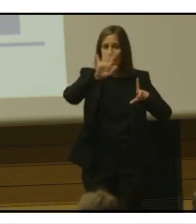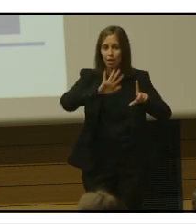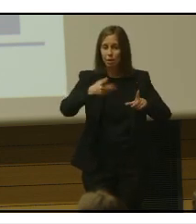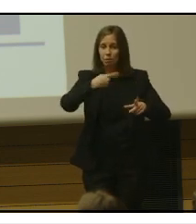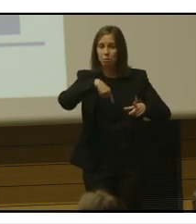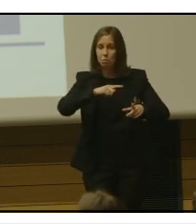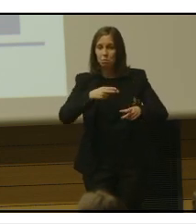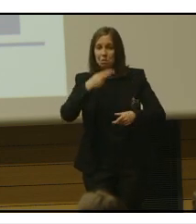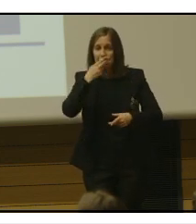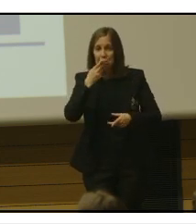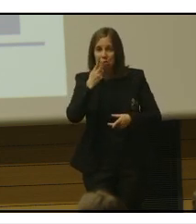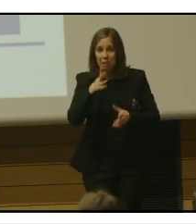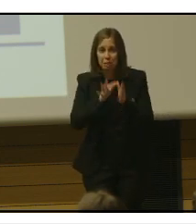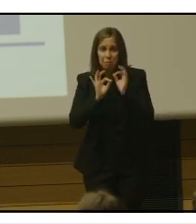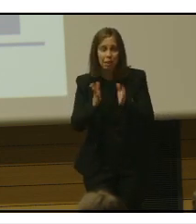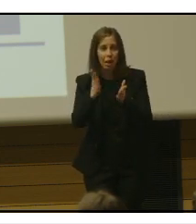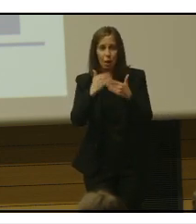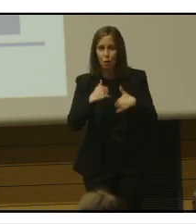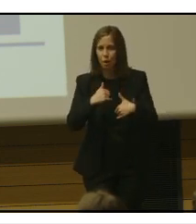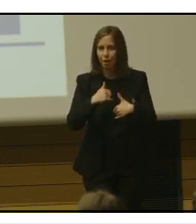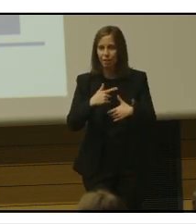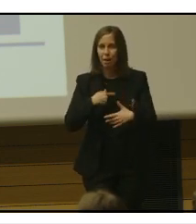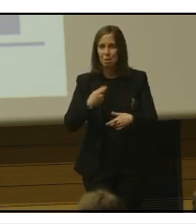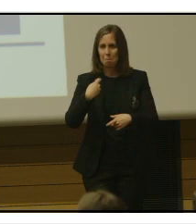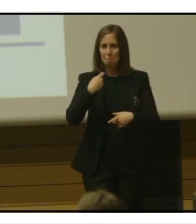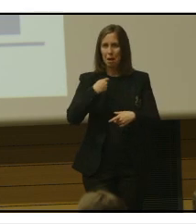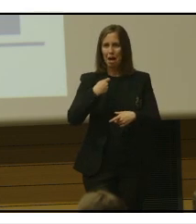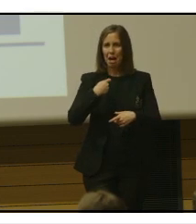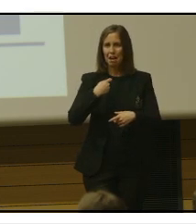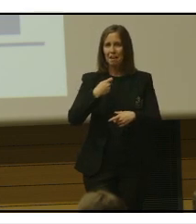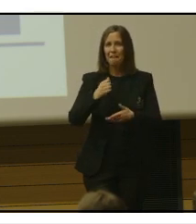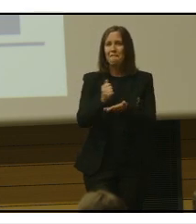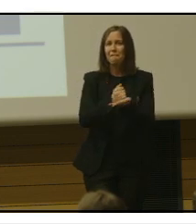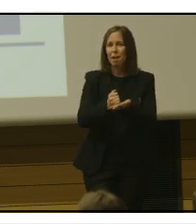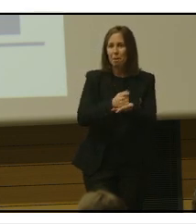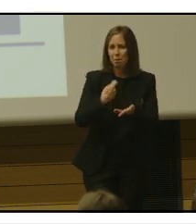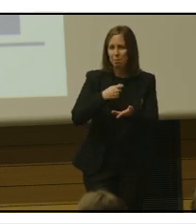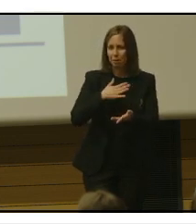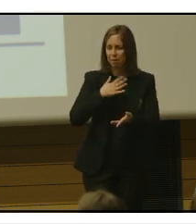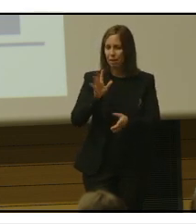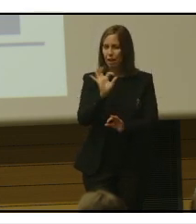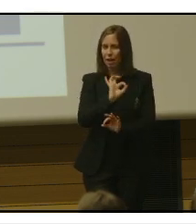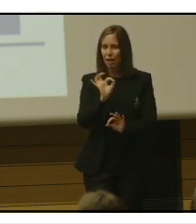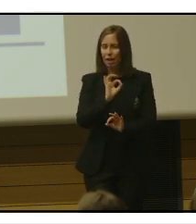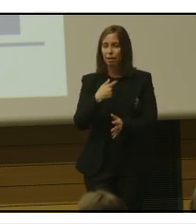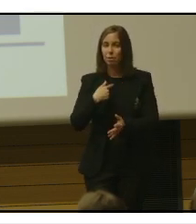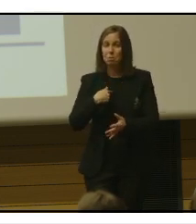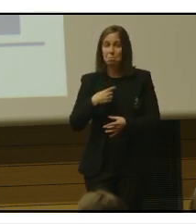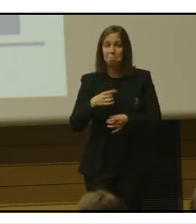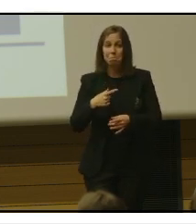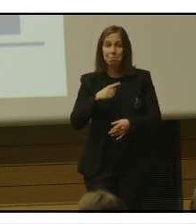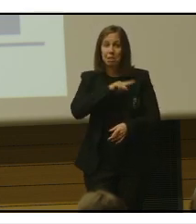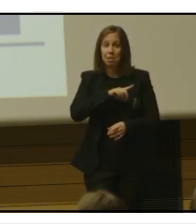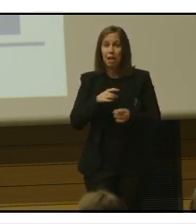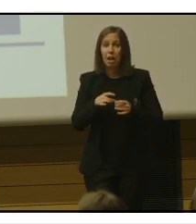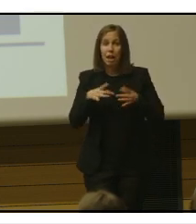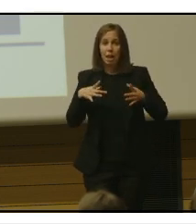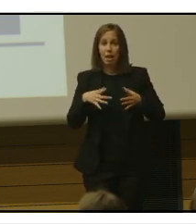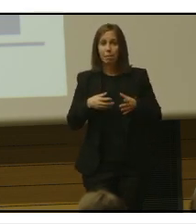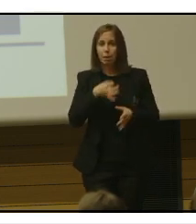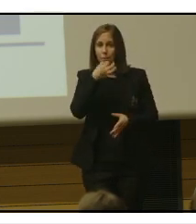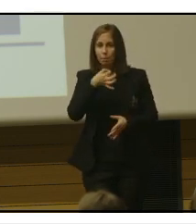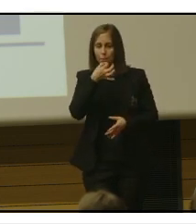de intereses con nada de lo que vamos a contar. A mí no me pagan farmacéuticas ni nada por el estilo y por lo tanto, bueno, pues me puedo sentir libre en las cosas que